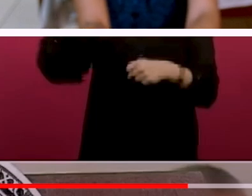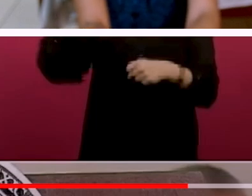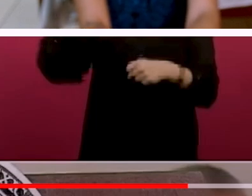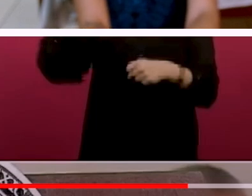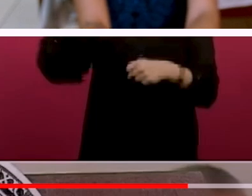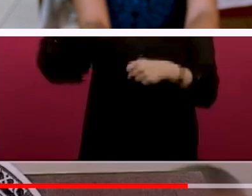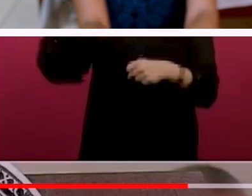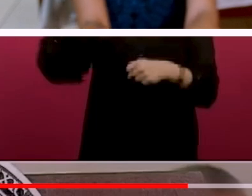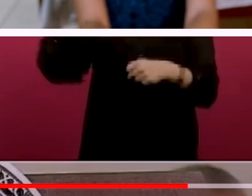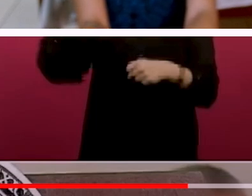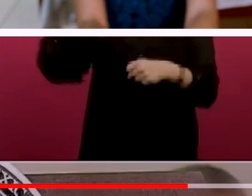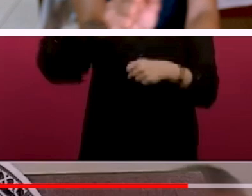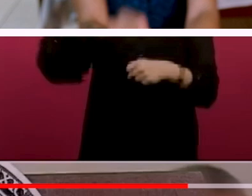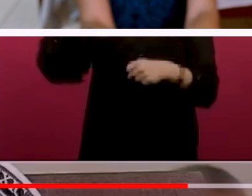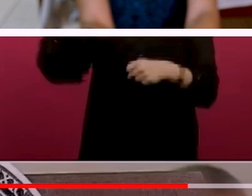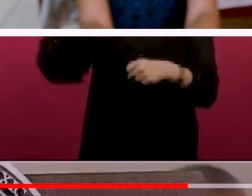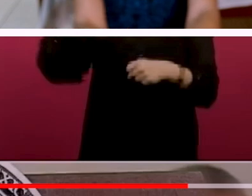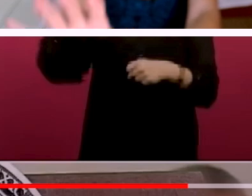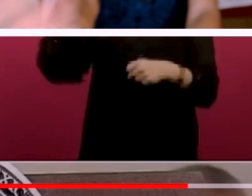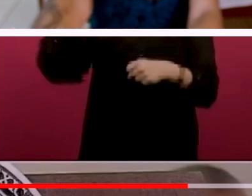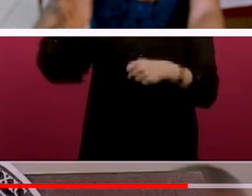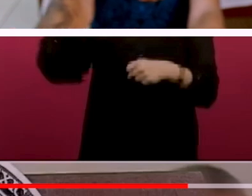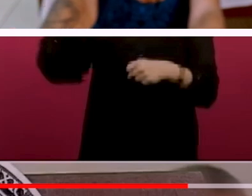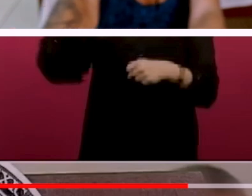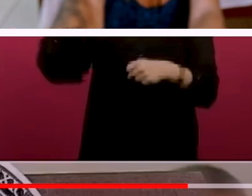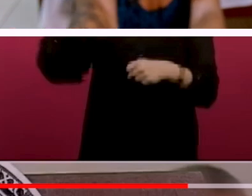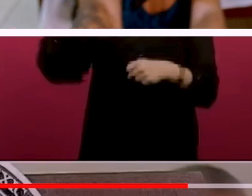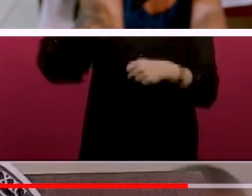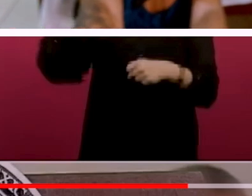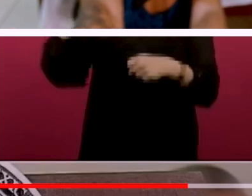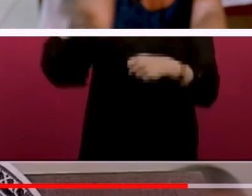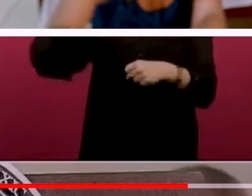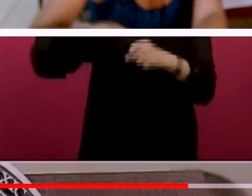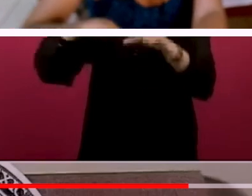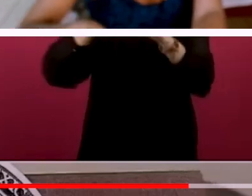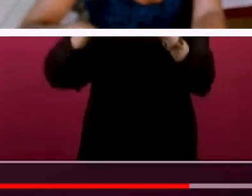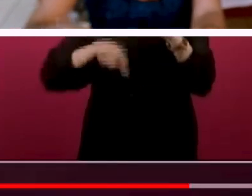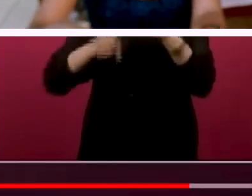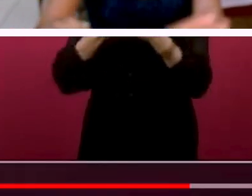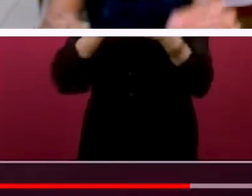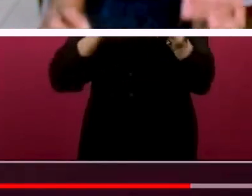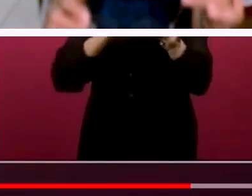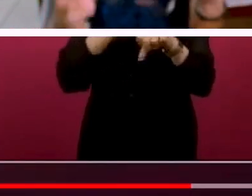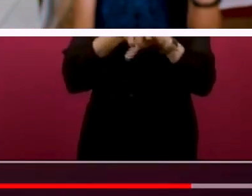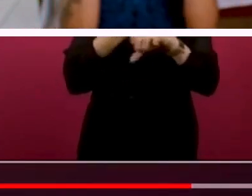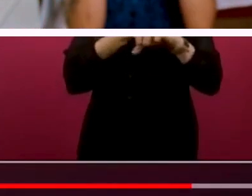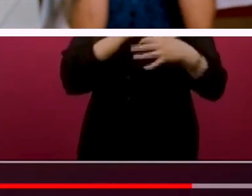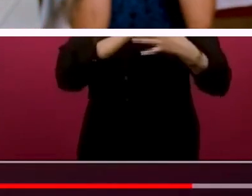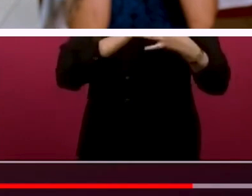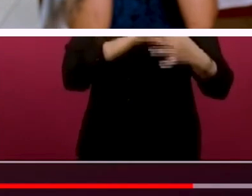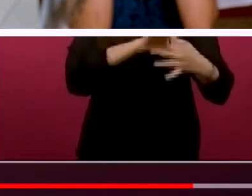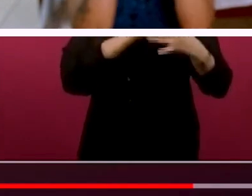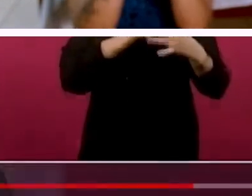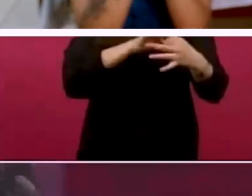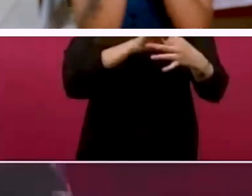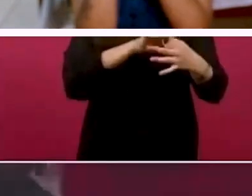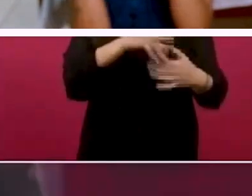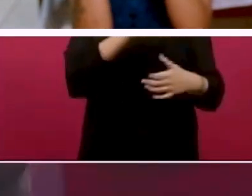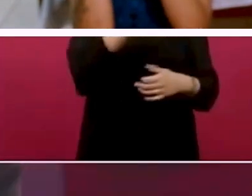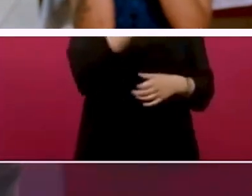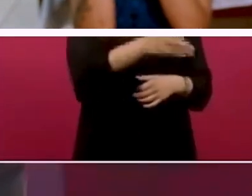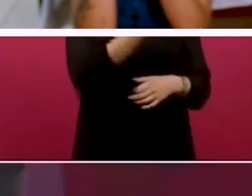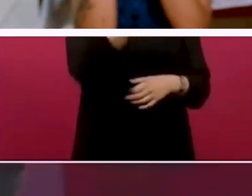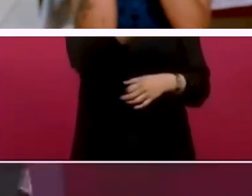yo no perdón vamos a terminar ese video desde aquí le decimos lo rechazamos